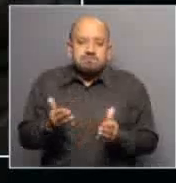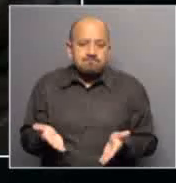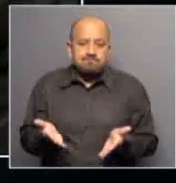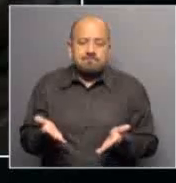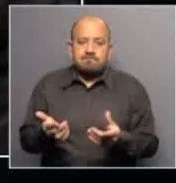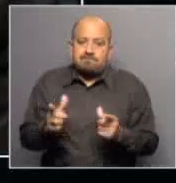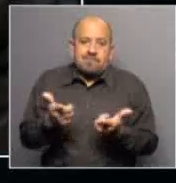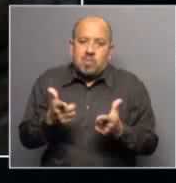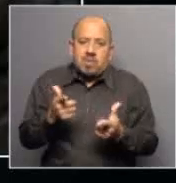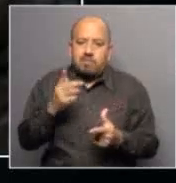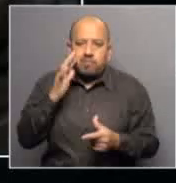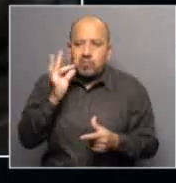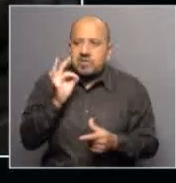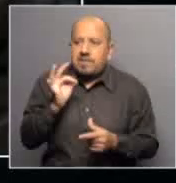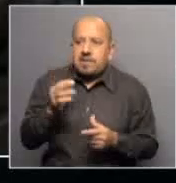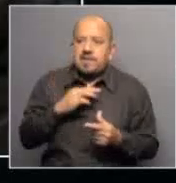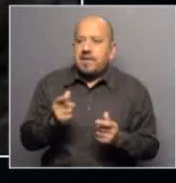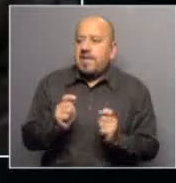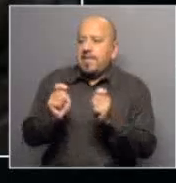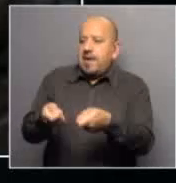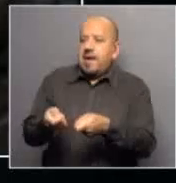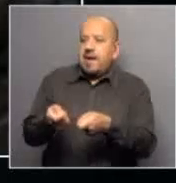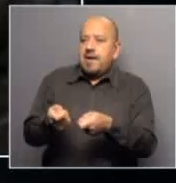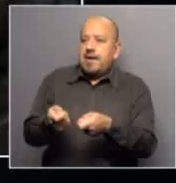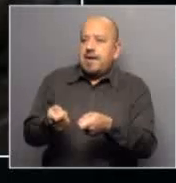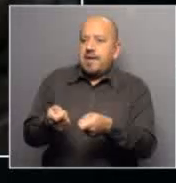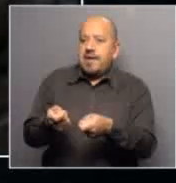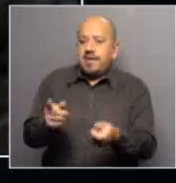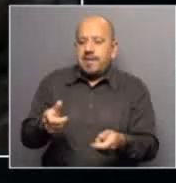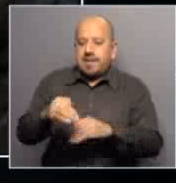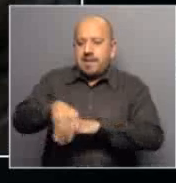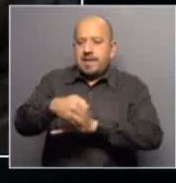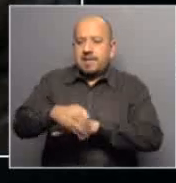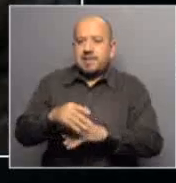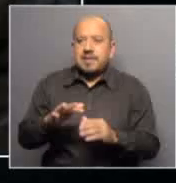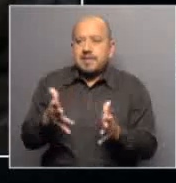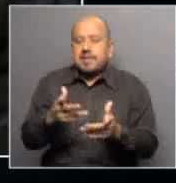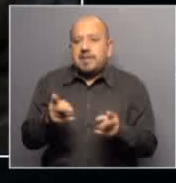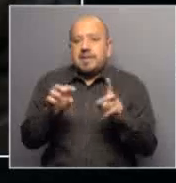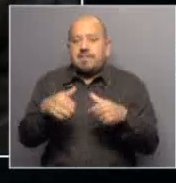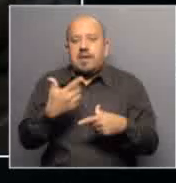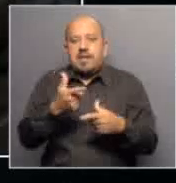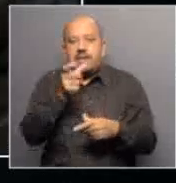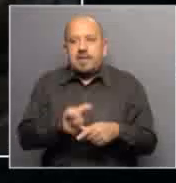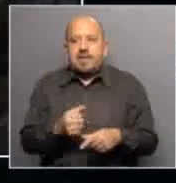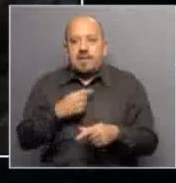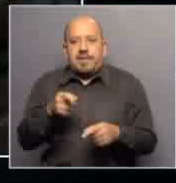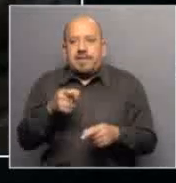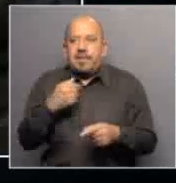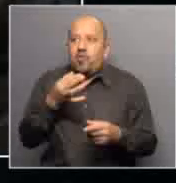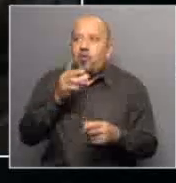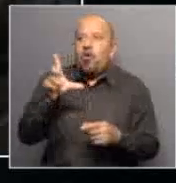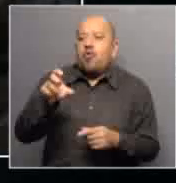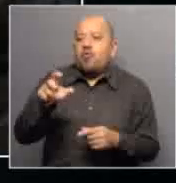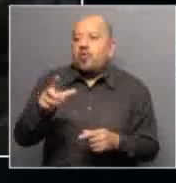ninguna posibilidad de entregar los domicilios a los autocultivadores sin revelar la identidad. Obvio, si decís cuál es mi casa y